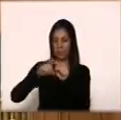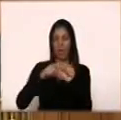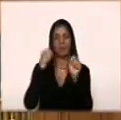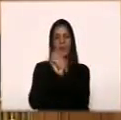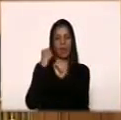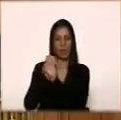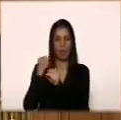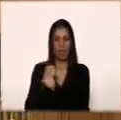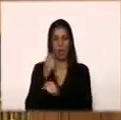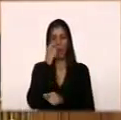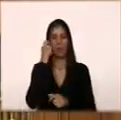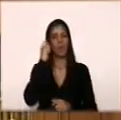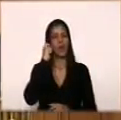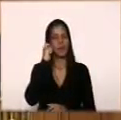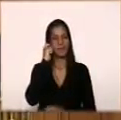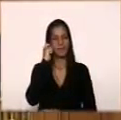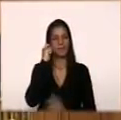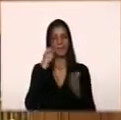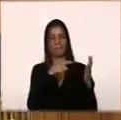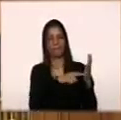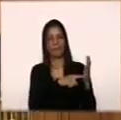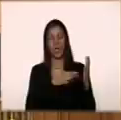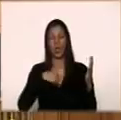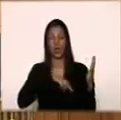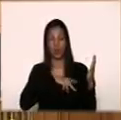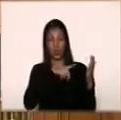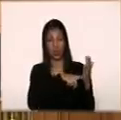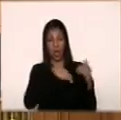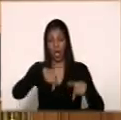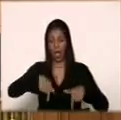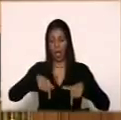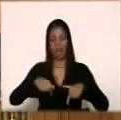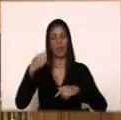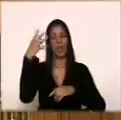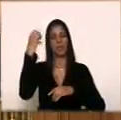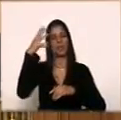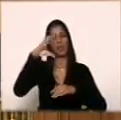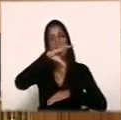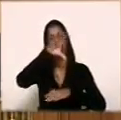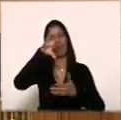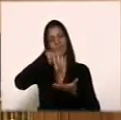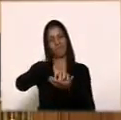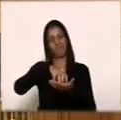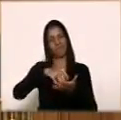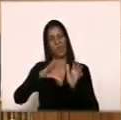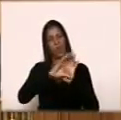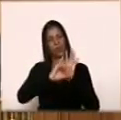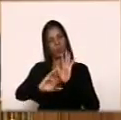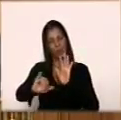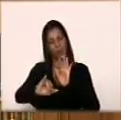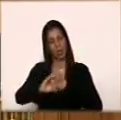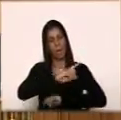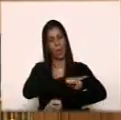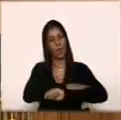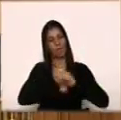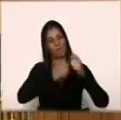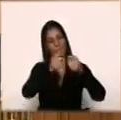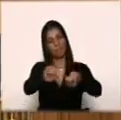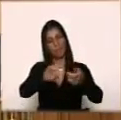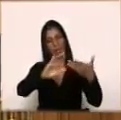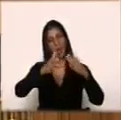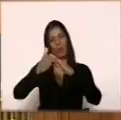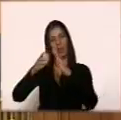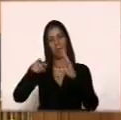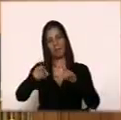trabajadores y trabajadoras. Nosotros, desde la Asamblea Nacional Constituyente, dotamos a la clase obrera de un instrumento